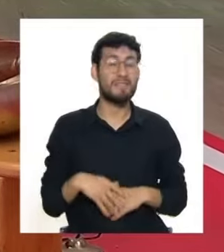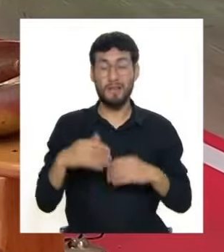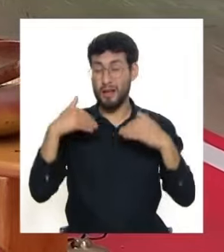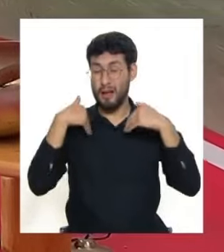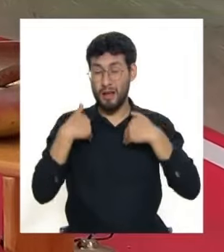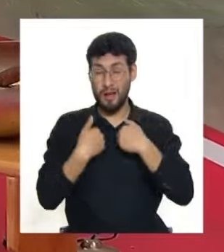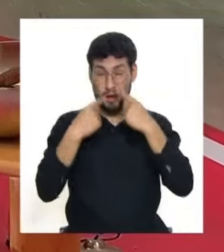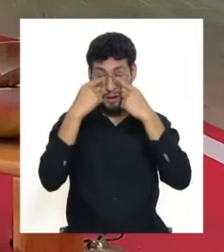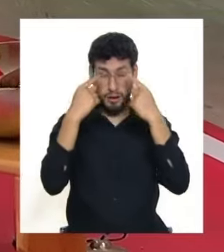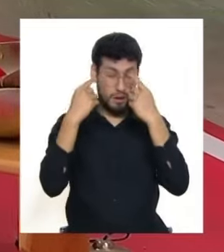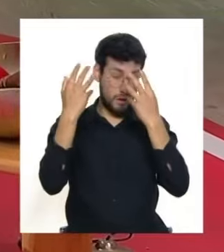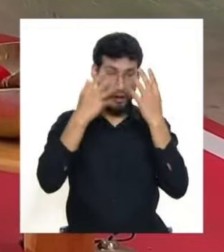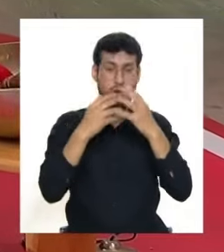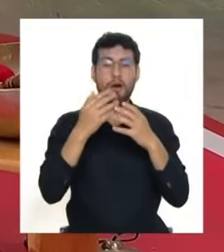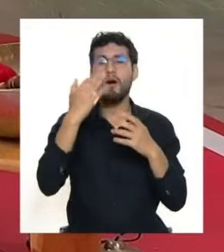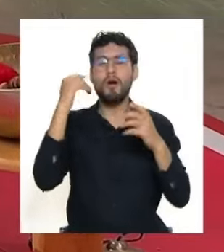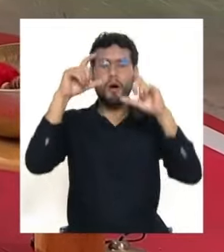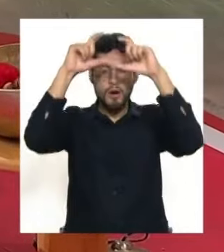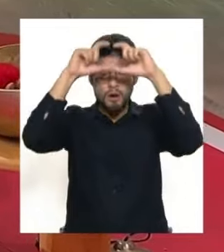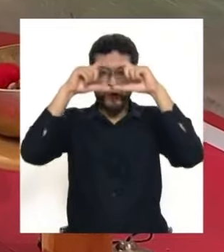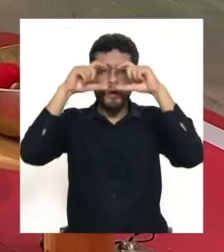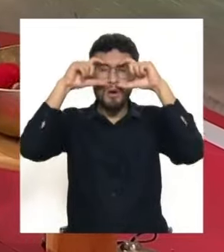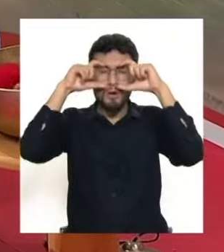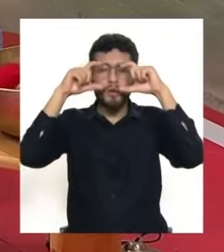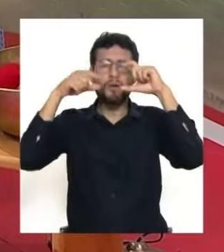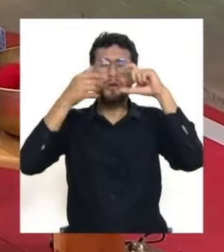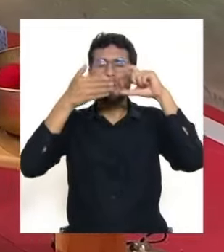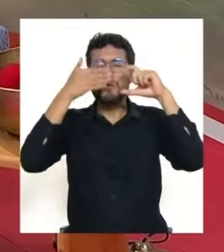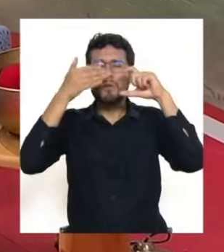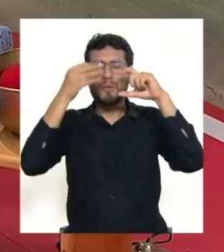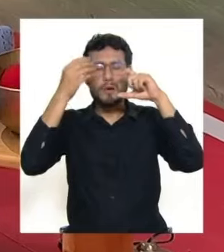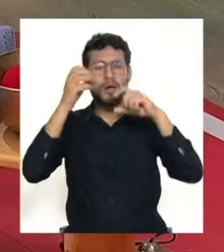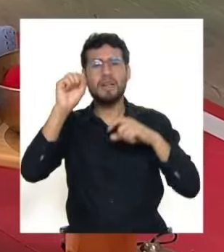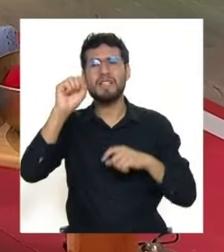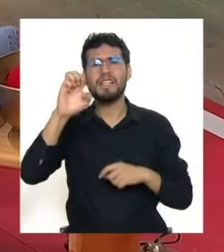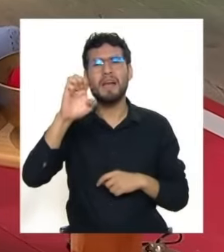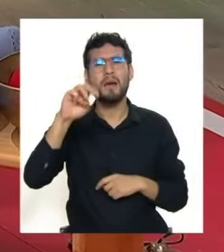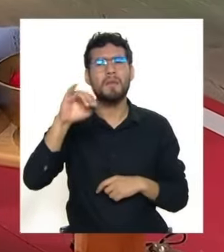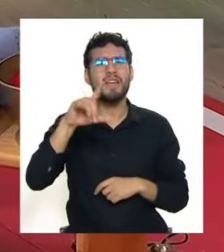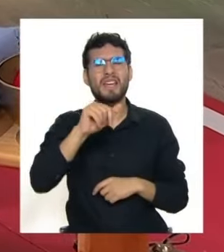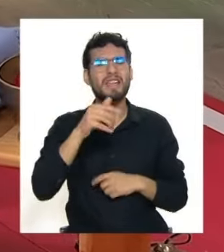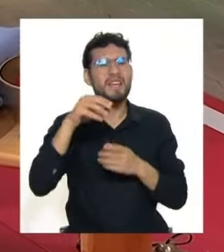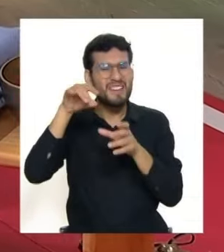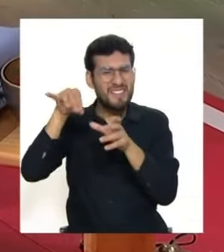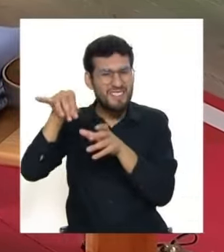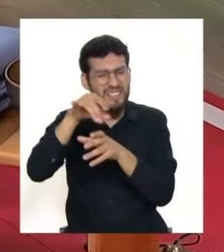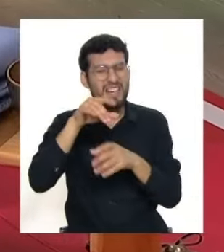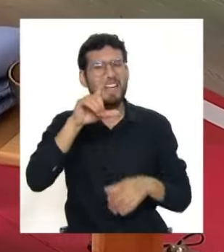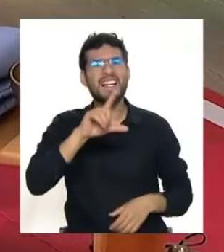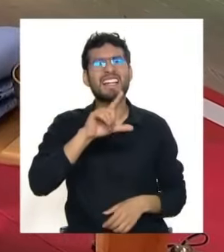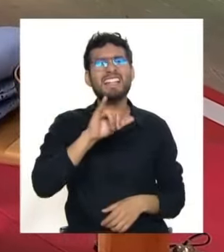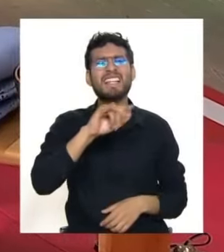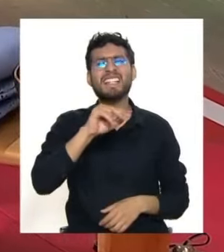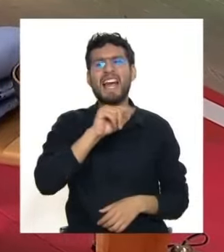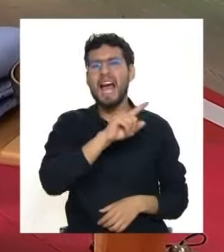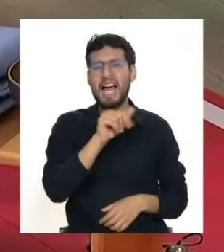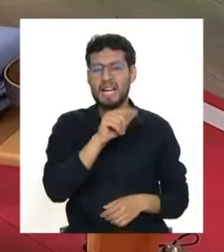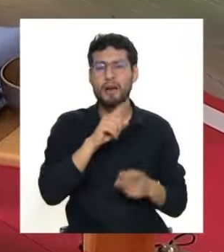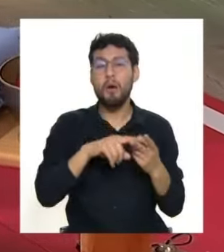o cansancio visual, un tapaojos de semillas con aromaterapia, semillitas de linaza, con esencia de